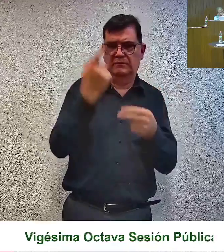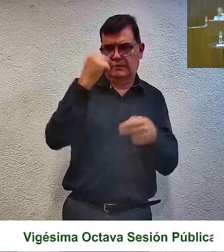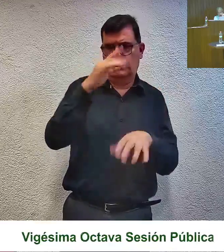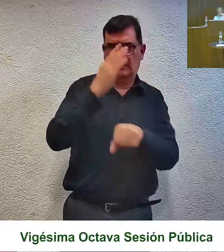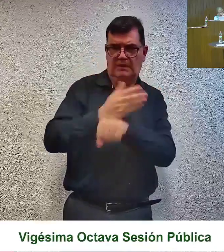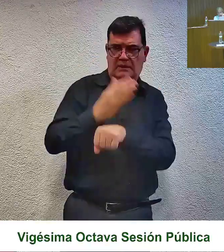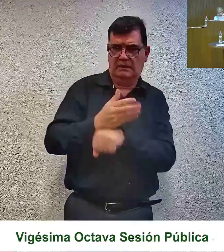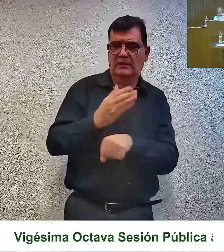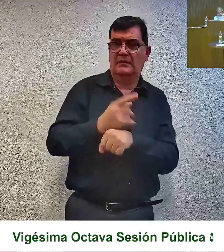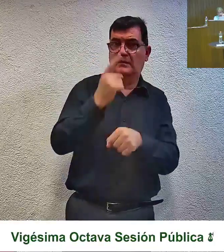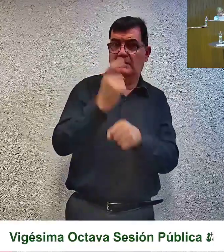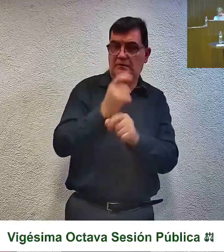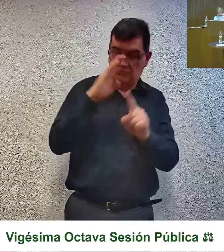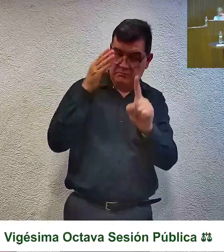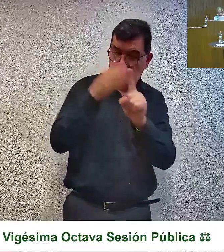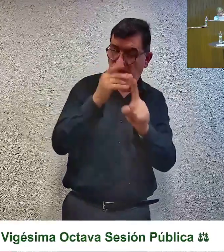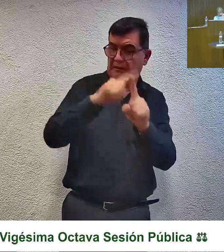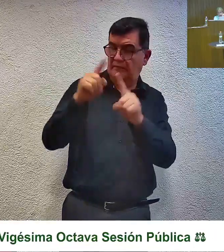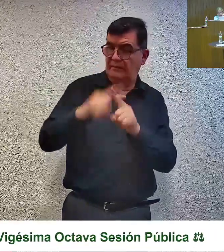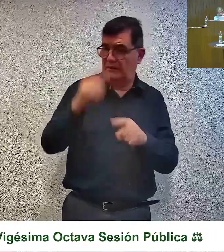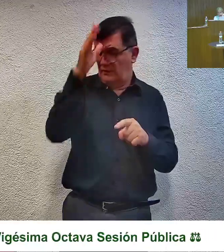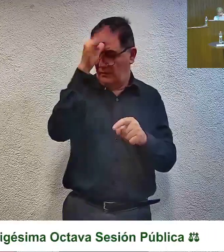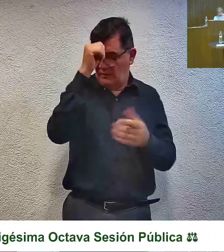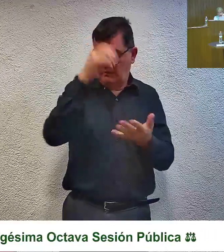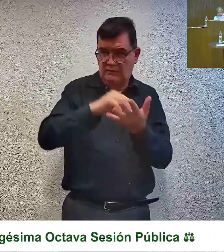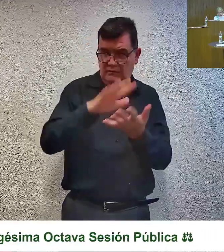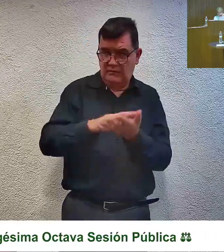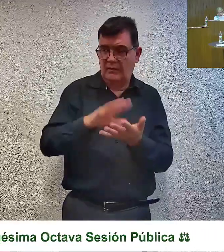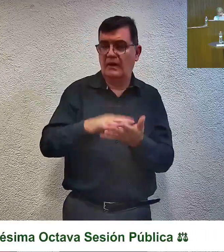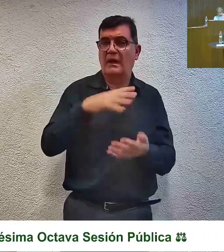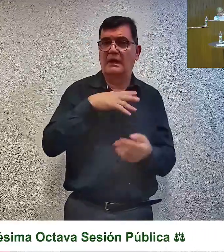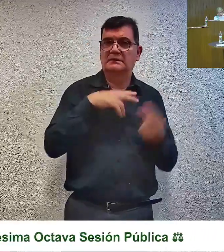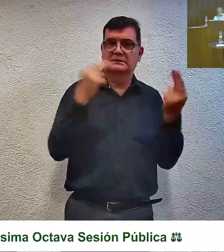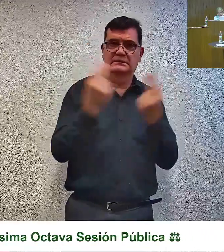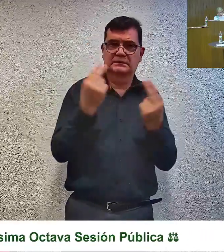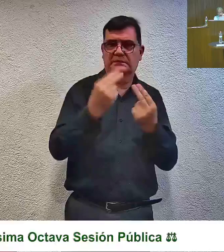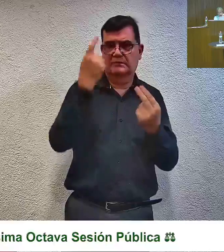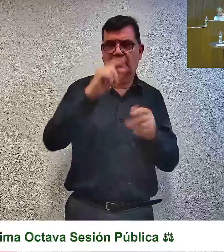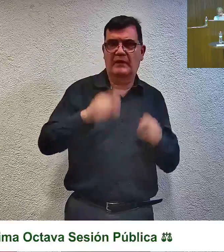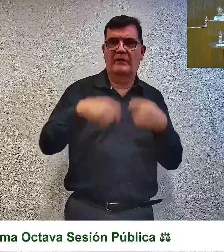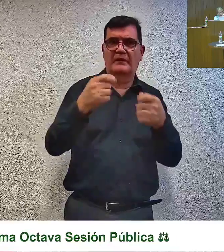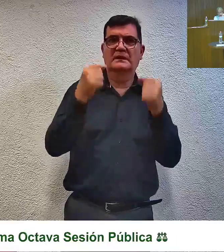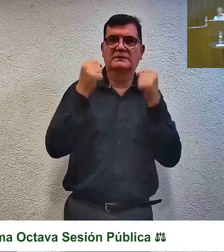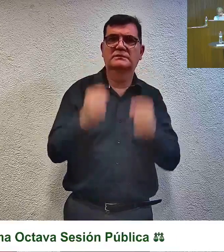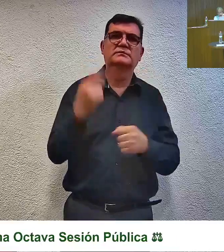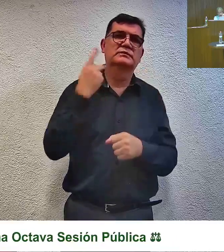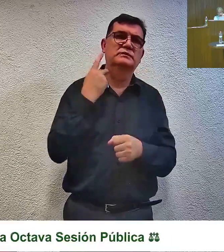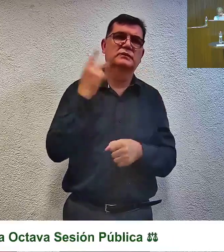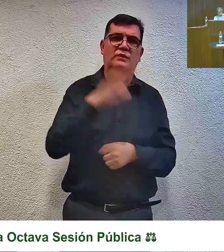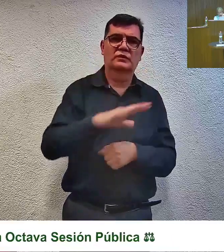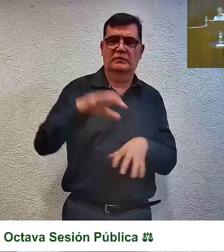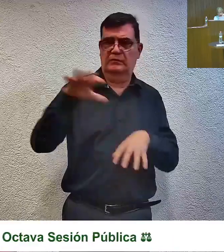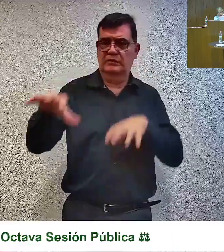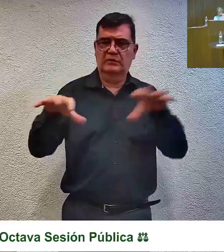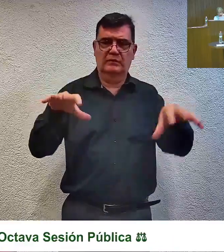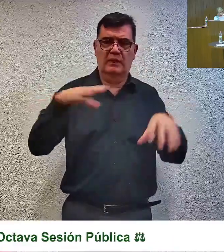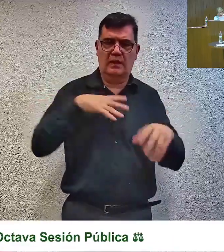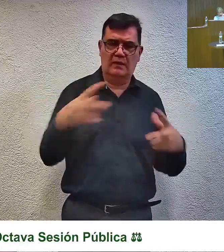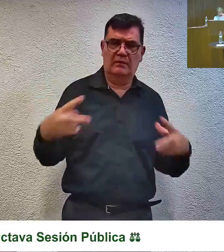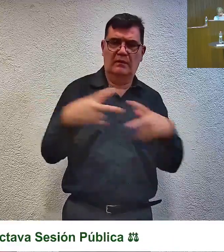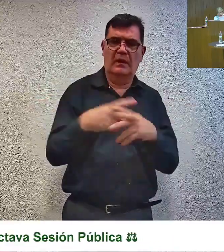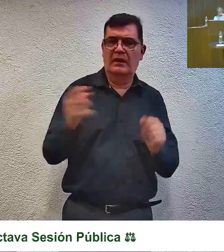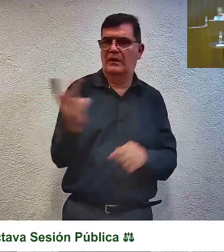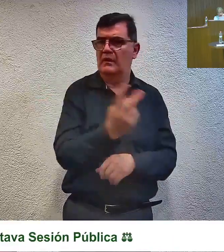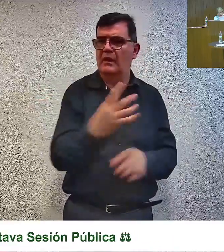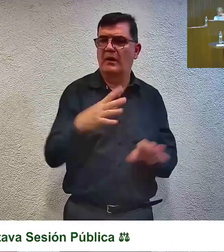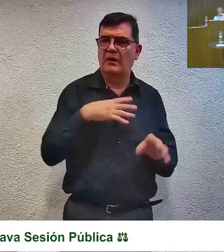sentencia principal y en los diversos acuerdos plenarios son necesarias para brindar seguridad jurídica a las partes involucradas y